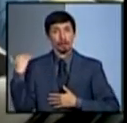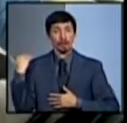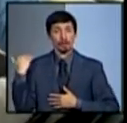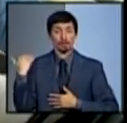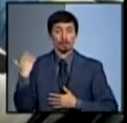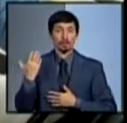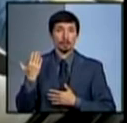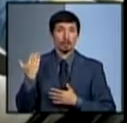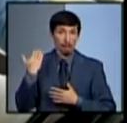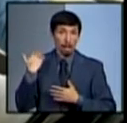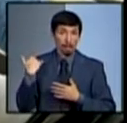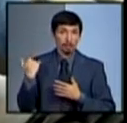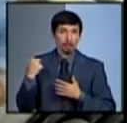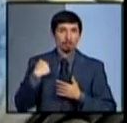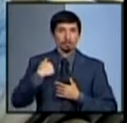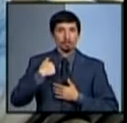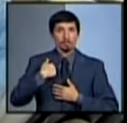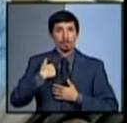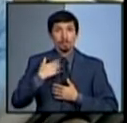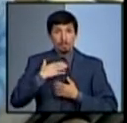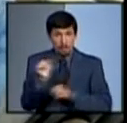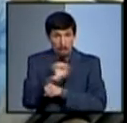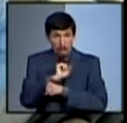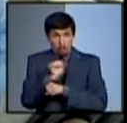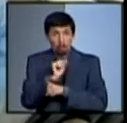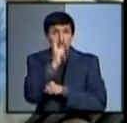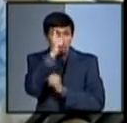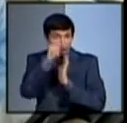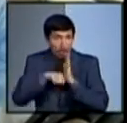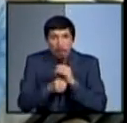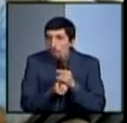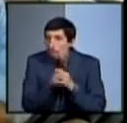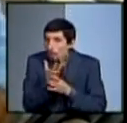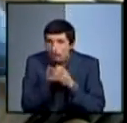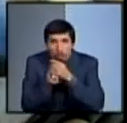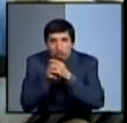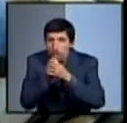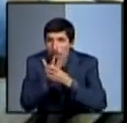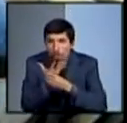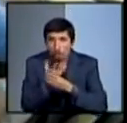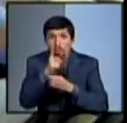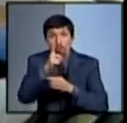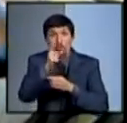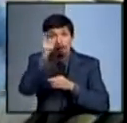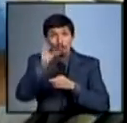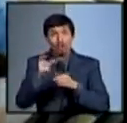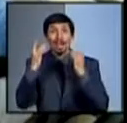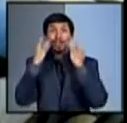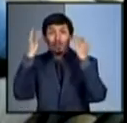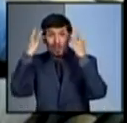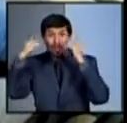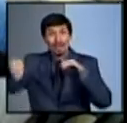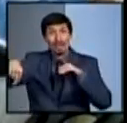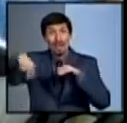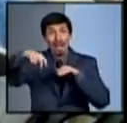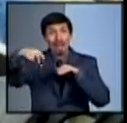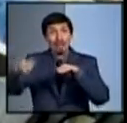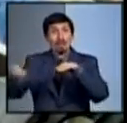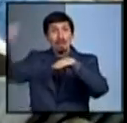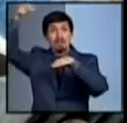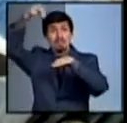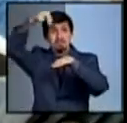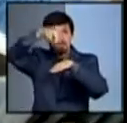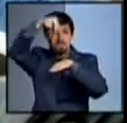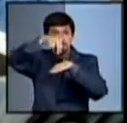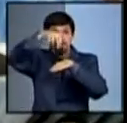una anécdota una vez que mi auto tenía un mes nuevo y resulta que un hincha llegó, pasó, cruzó la calle, se metió arriba del capó, me